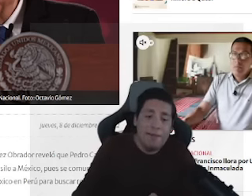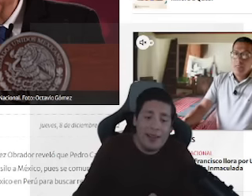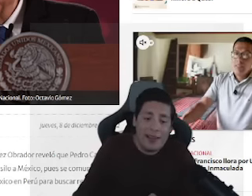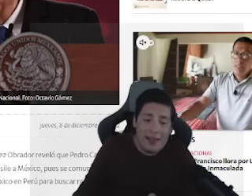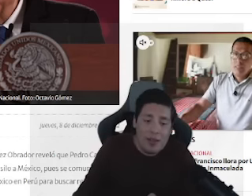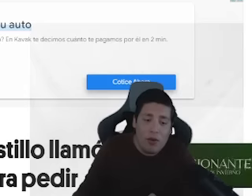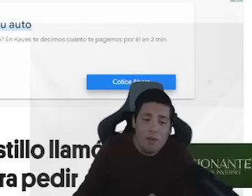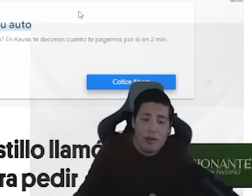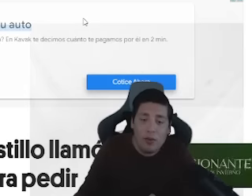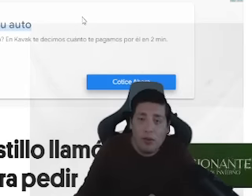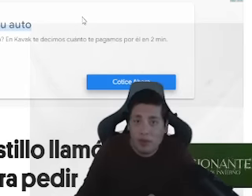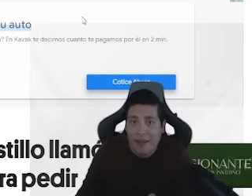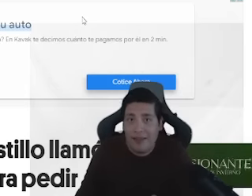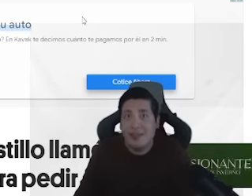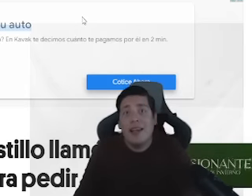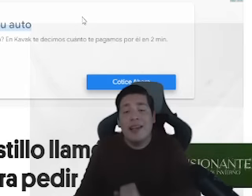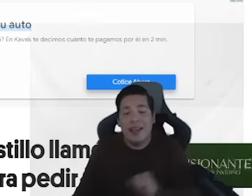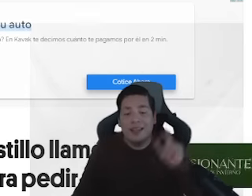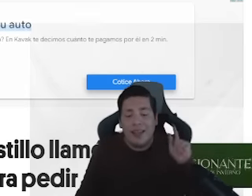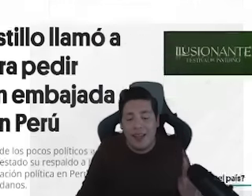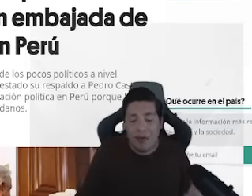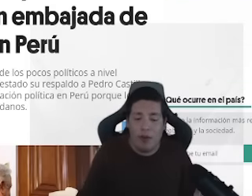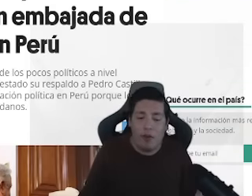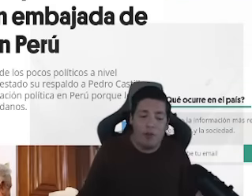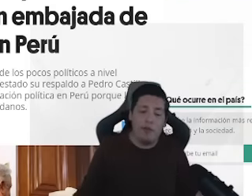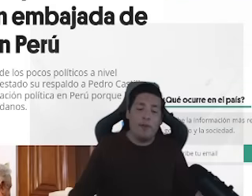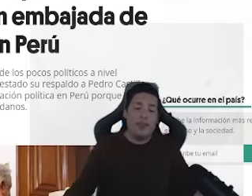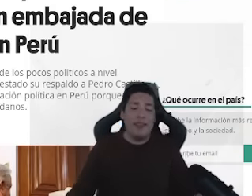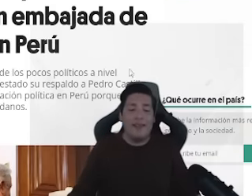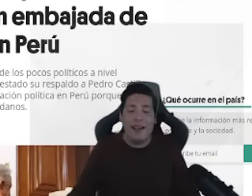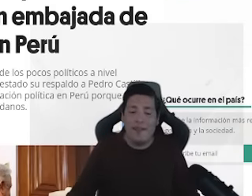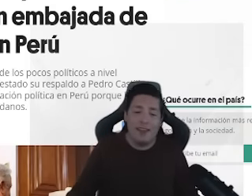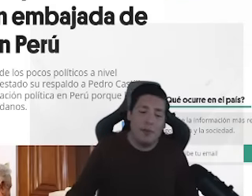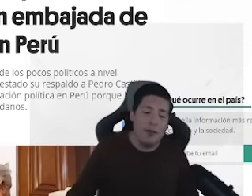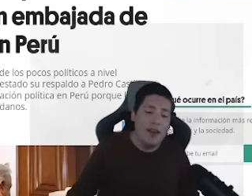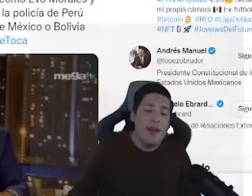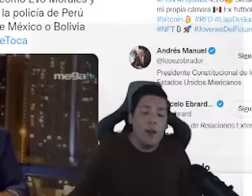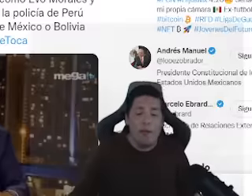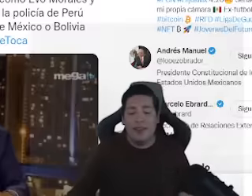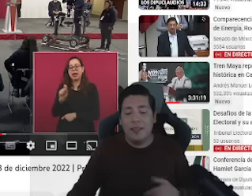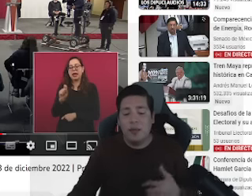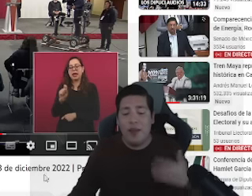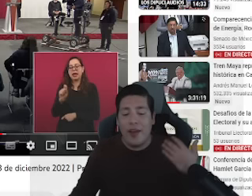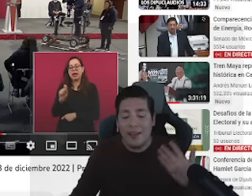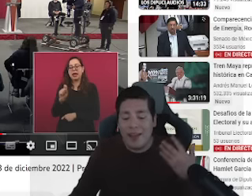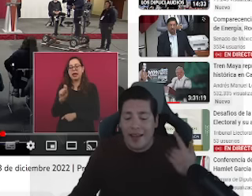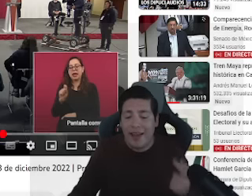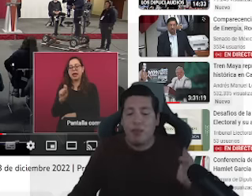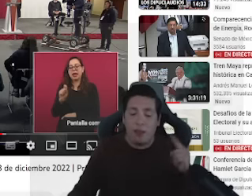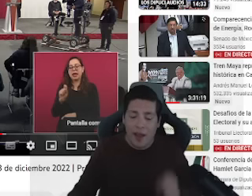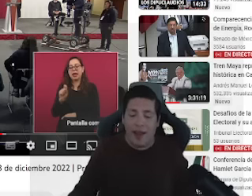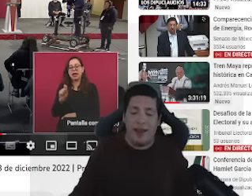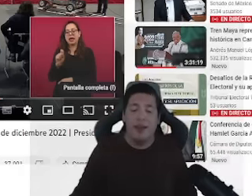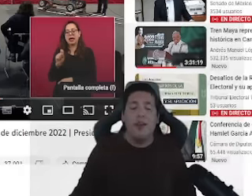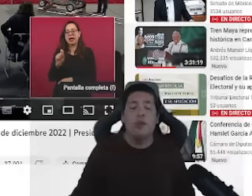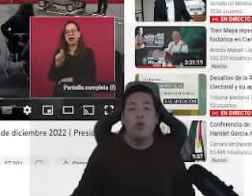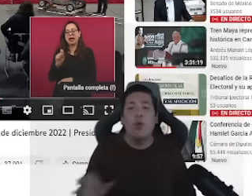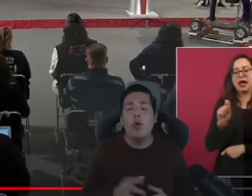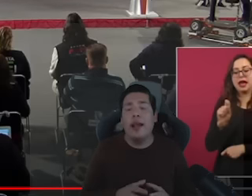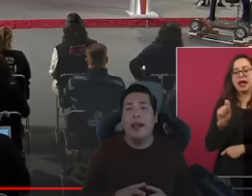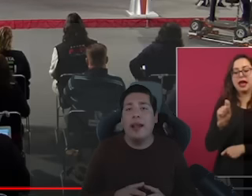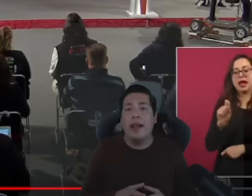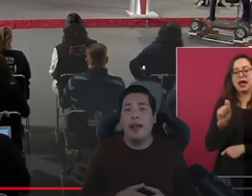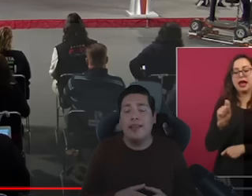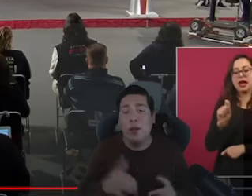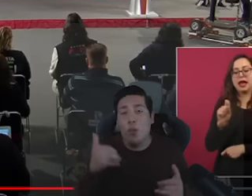fue detenido minutos antes. Y es que, de acuerdo al mismo presidente Andrés Manuel, lo más seguro es que ya tuvieran